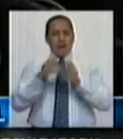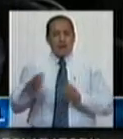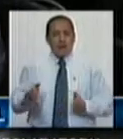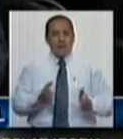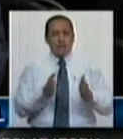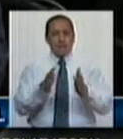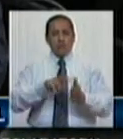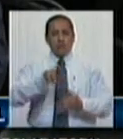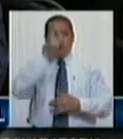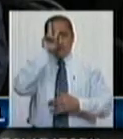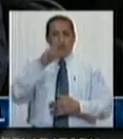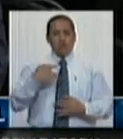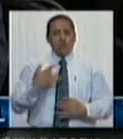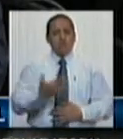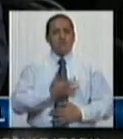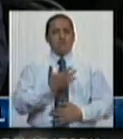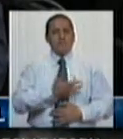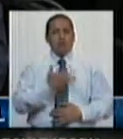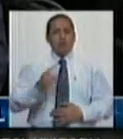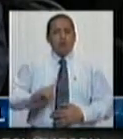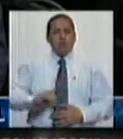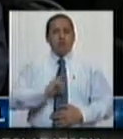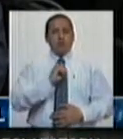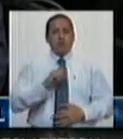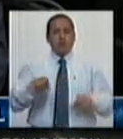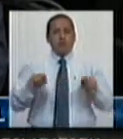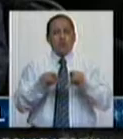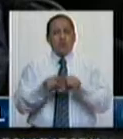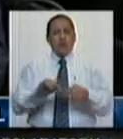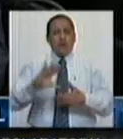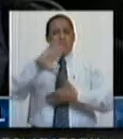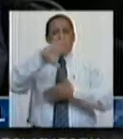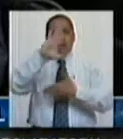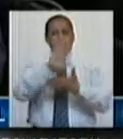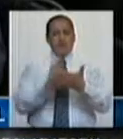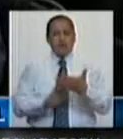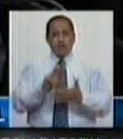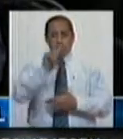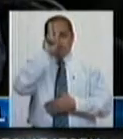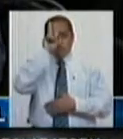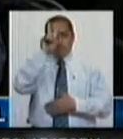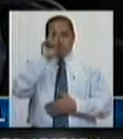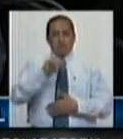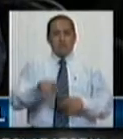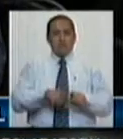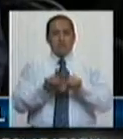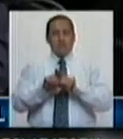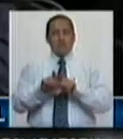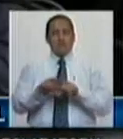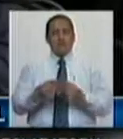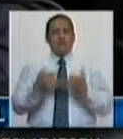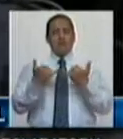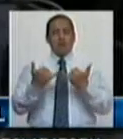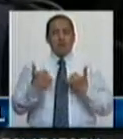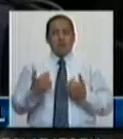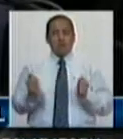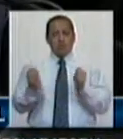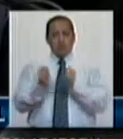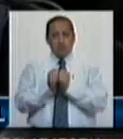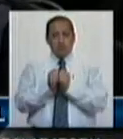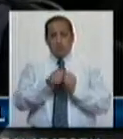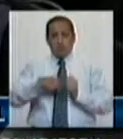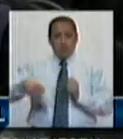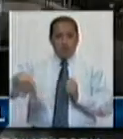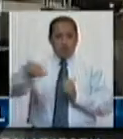Por eso me siento orgulloso de ser latinoamericano, andinoamericano y peruano. Y poder, de la mano